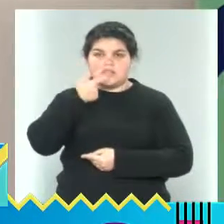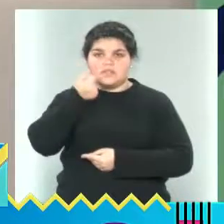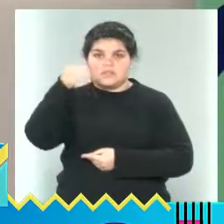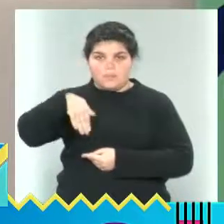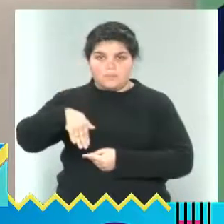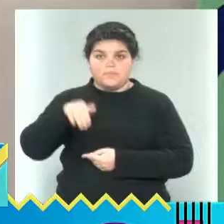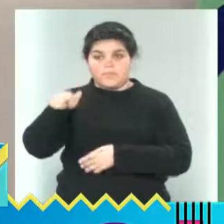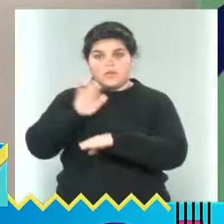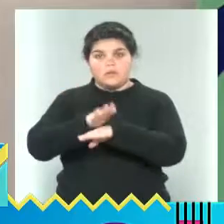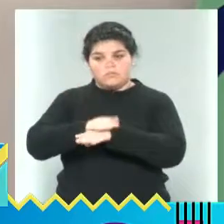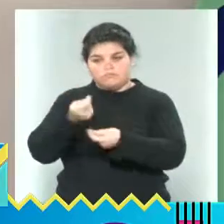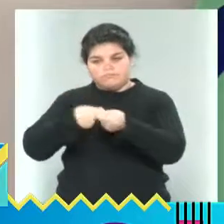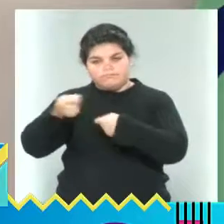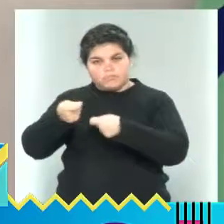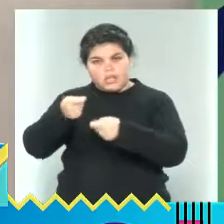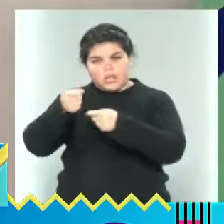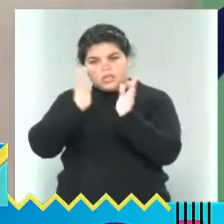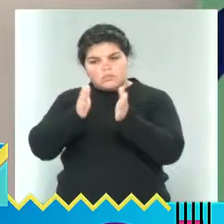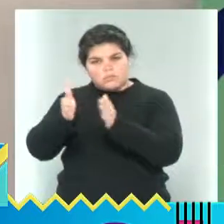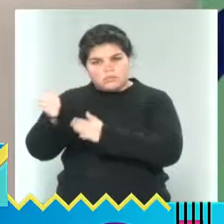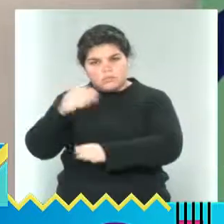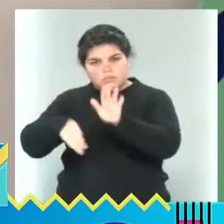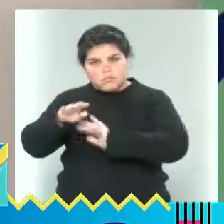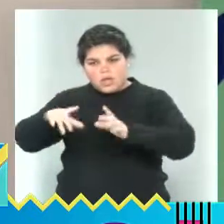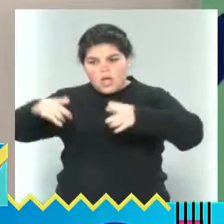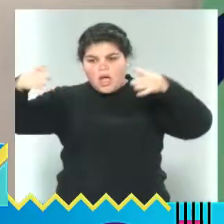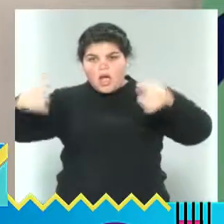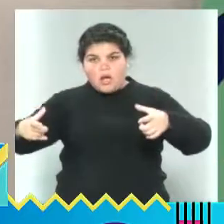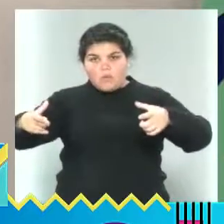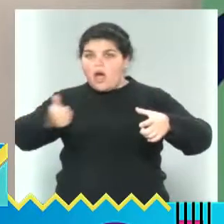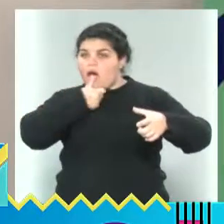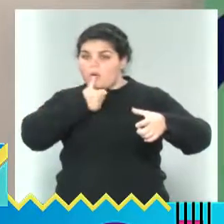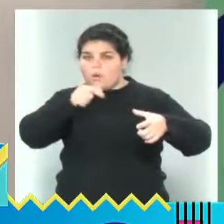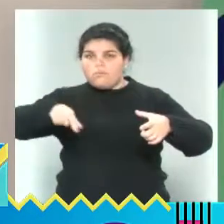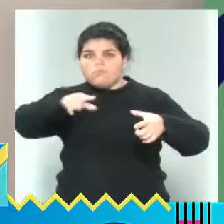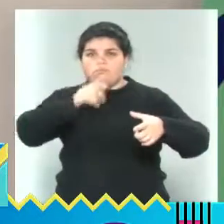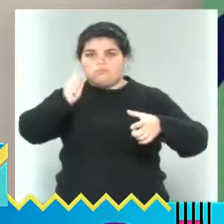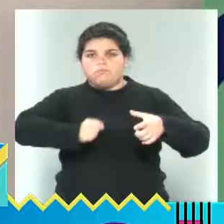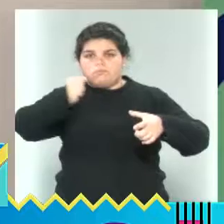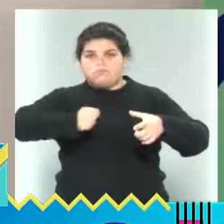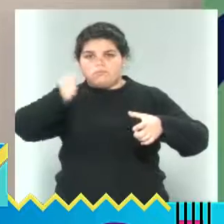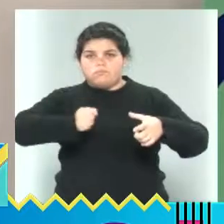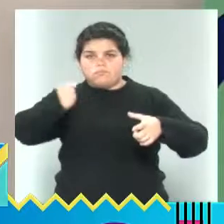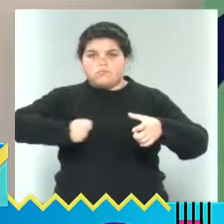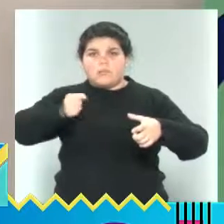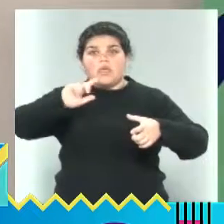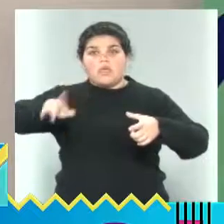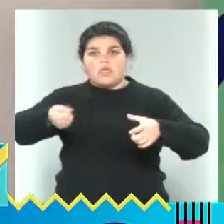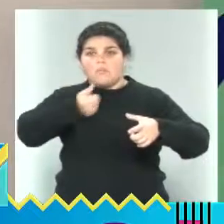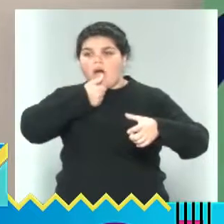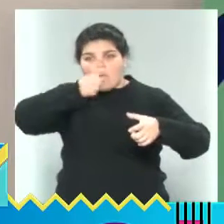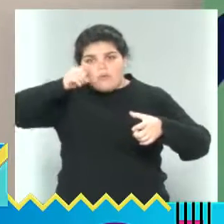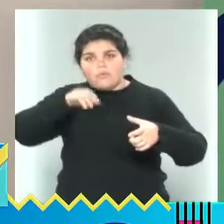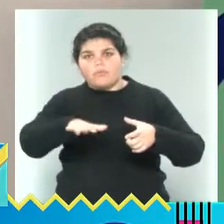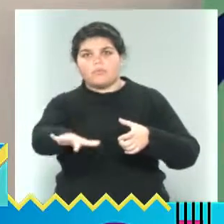vez tratadas a través de una serie de lagunas de oxidación, son conducidas a sectores donde se las utiliza para el riego. Entonces ahí tenemos